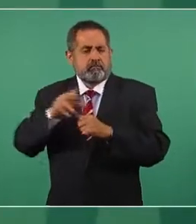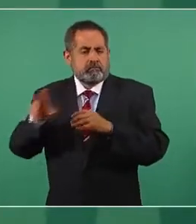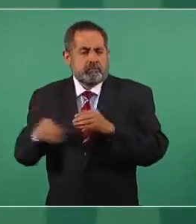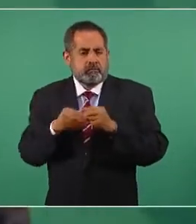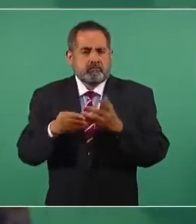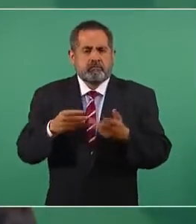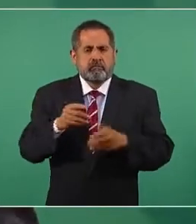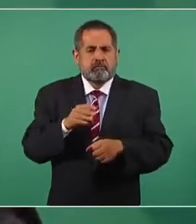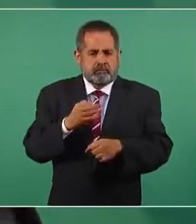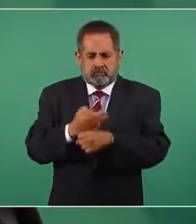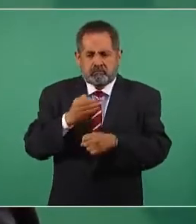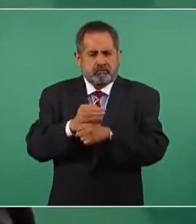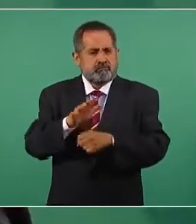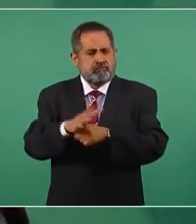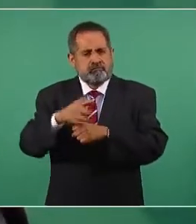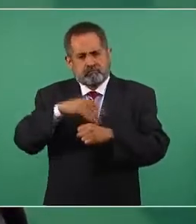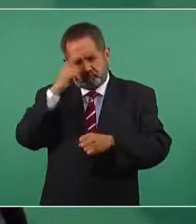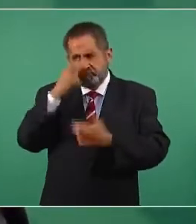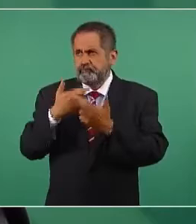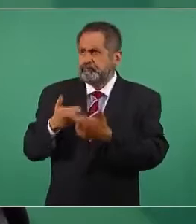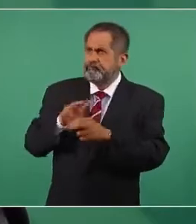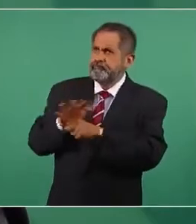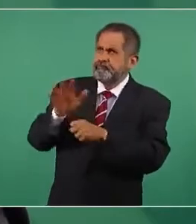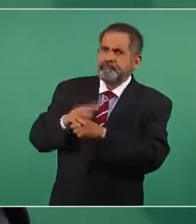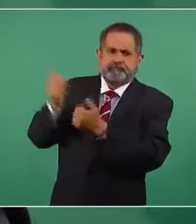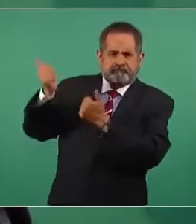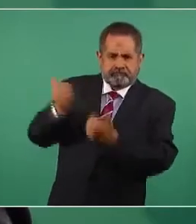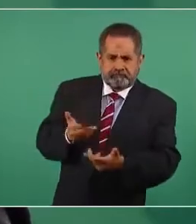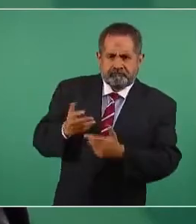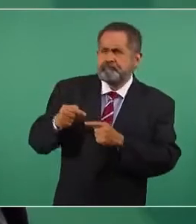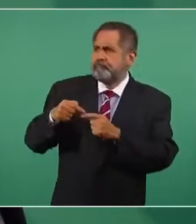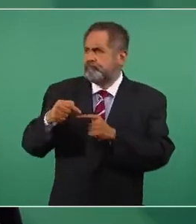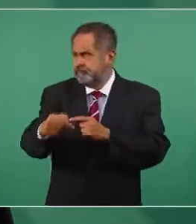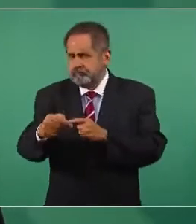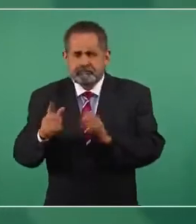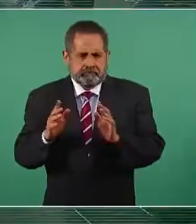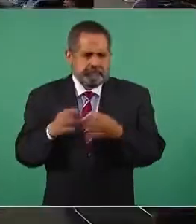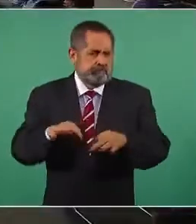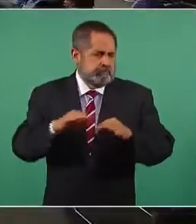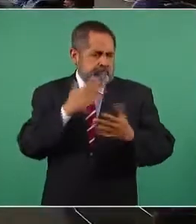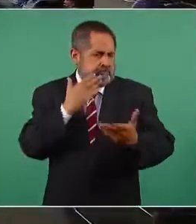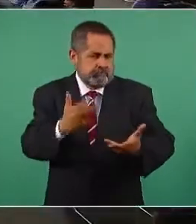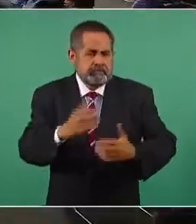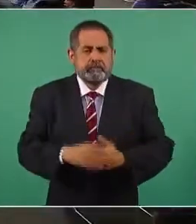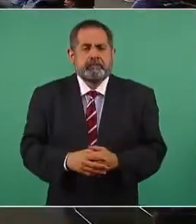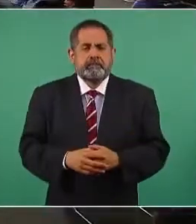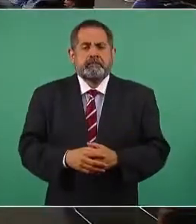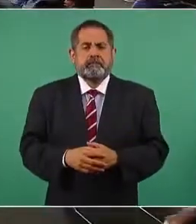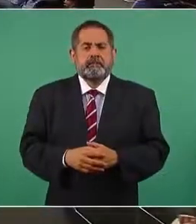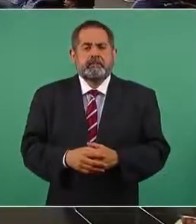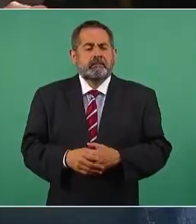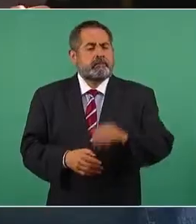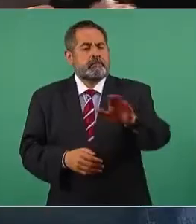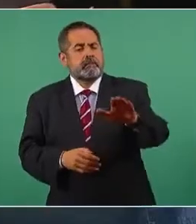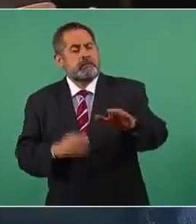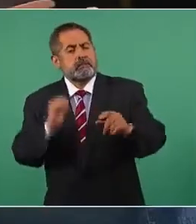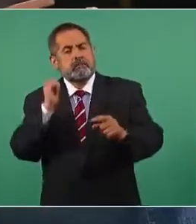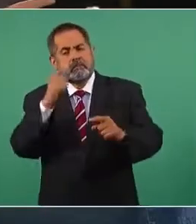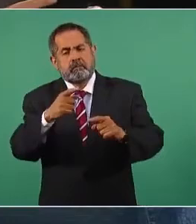por fortuna México tiene hoy un abastecimiento garantizado ya muy importante. ¿Se espera alguna